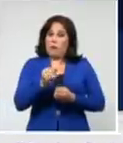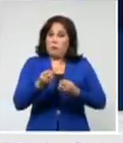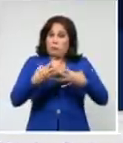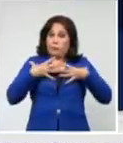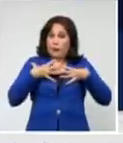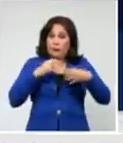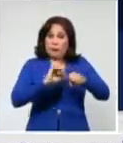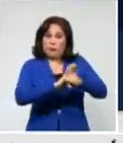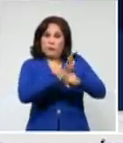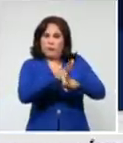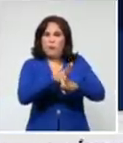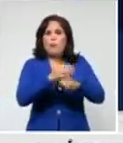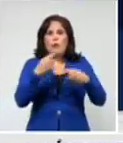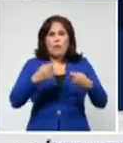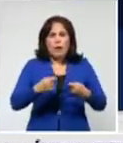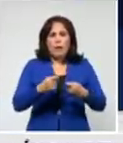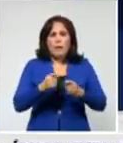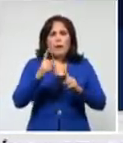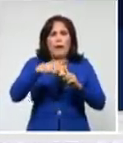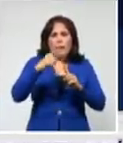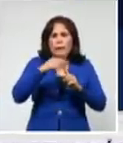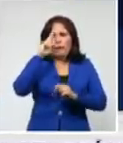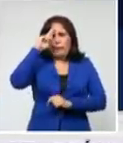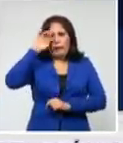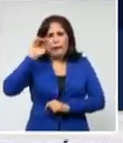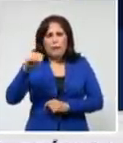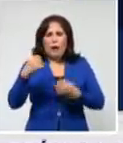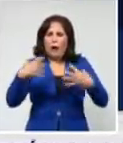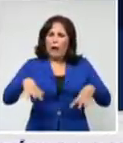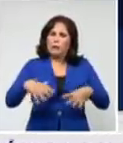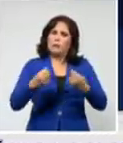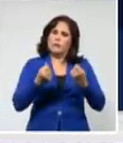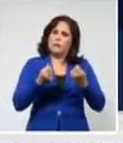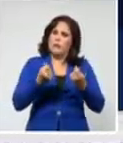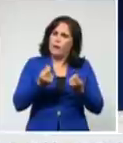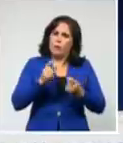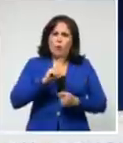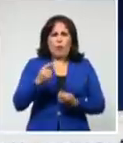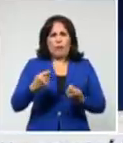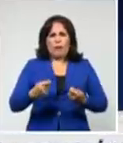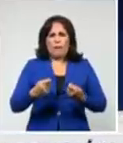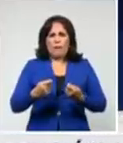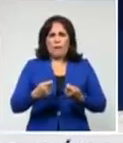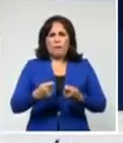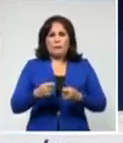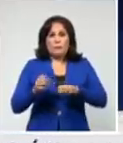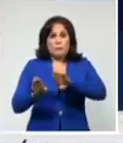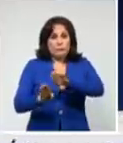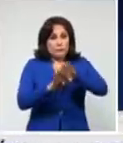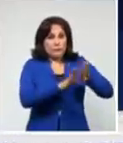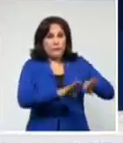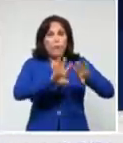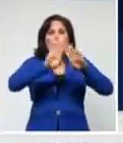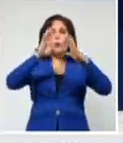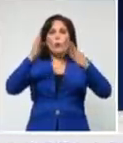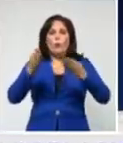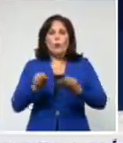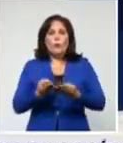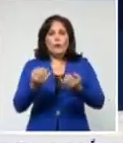suficiente para tener una razón. El mundo, los datos